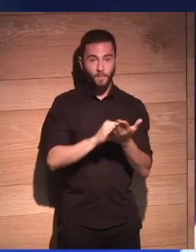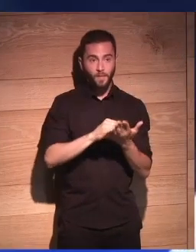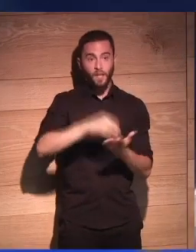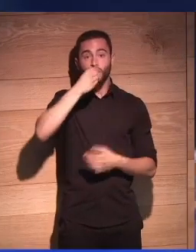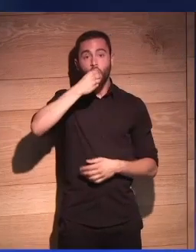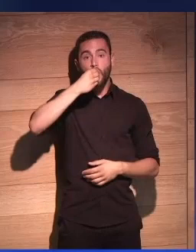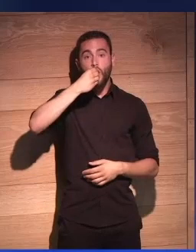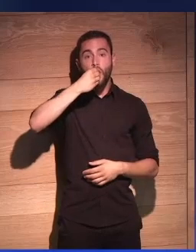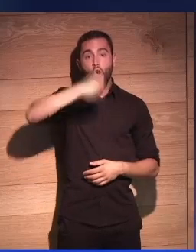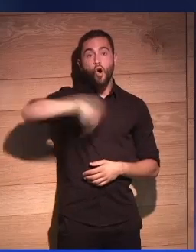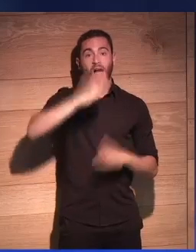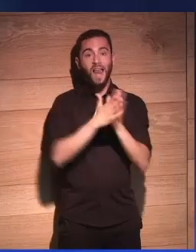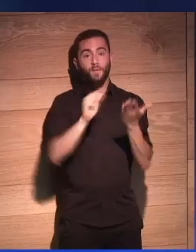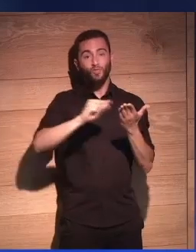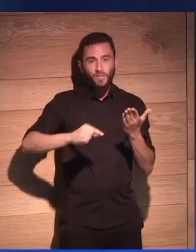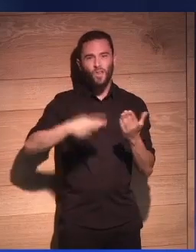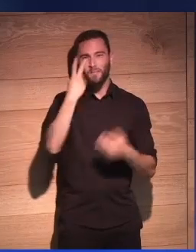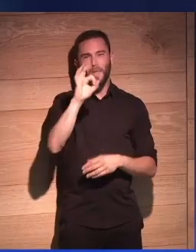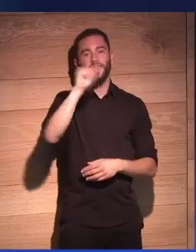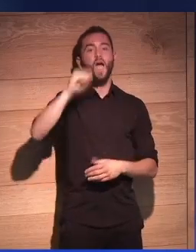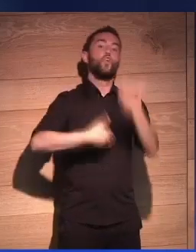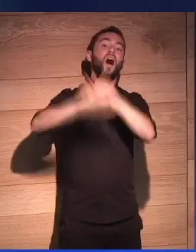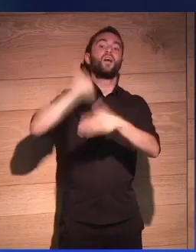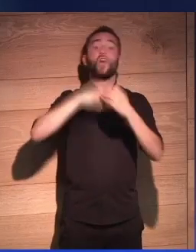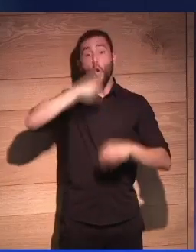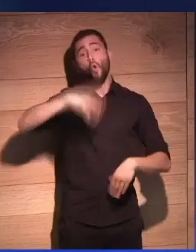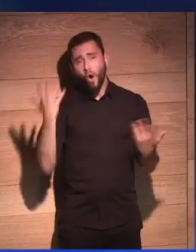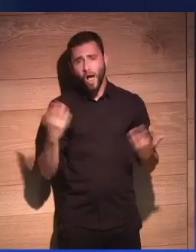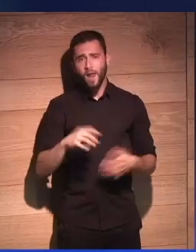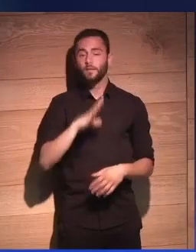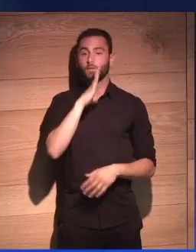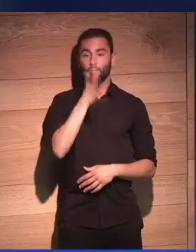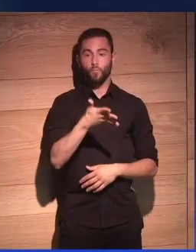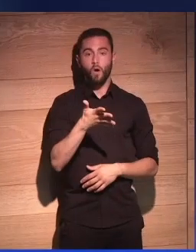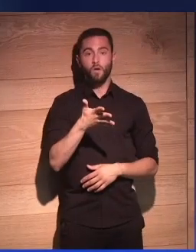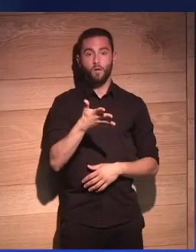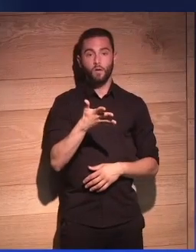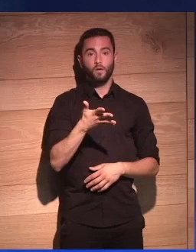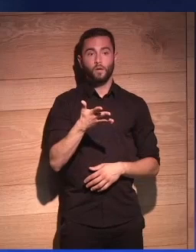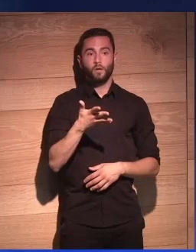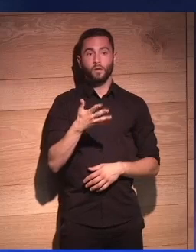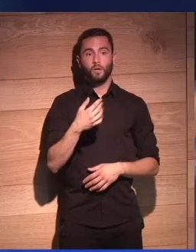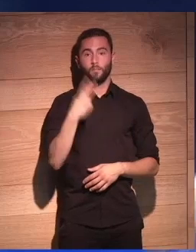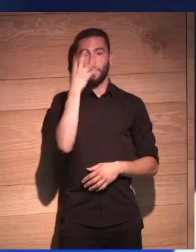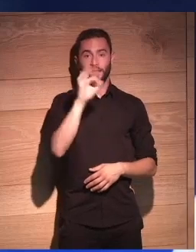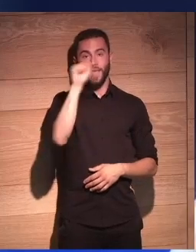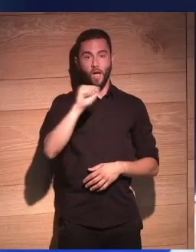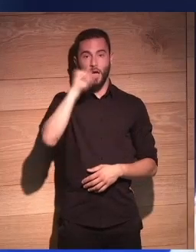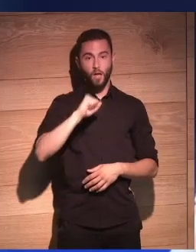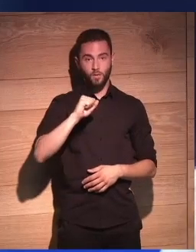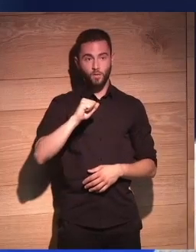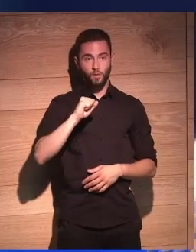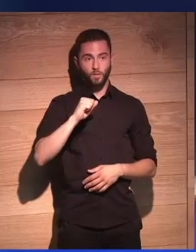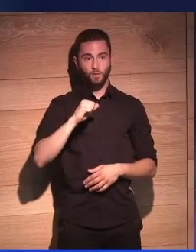hubiera escrito este libro hace 20 años, ¿no? Porque me habría ahorrado dos décadas